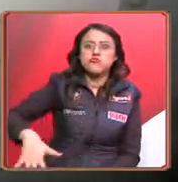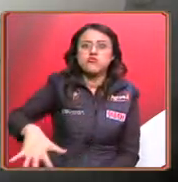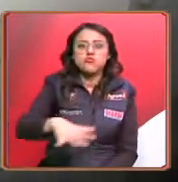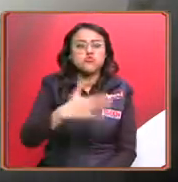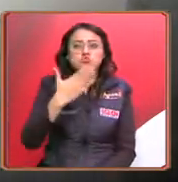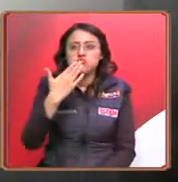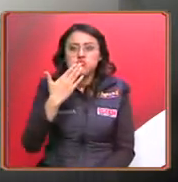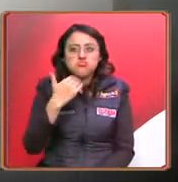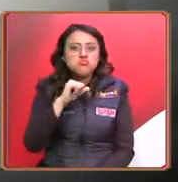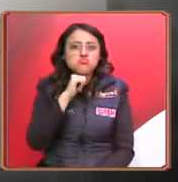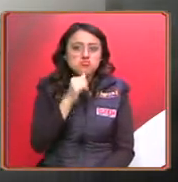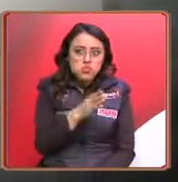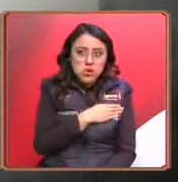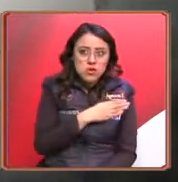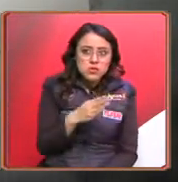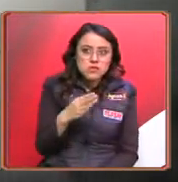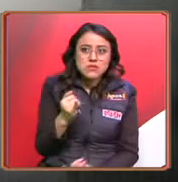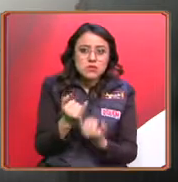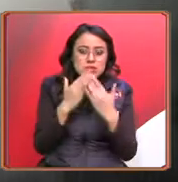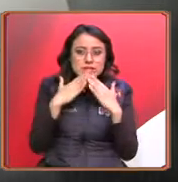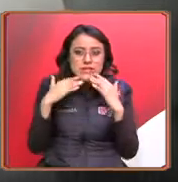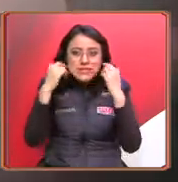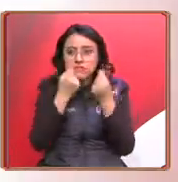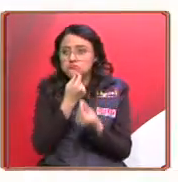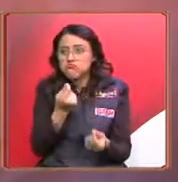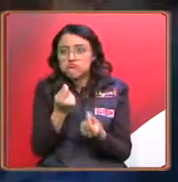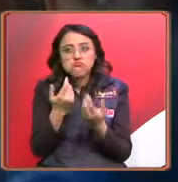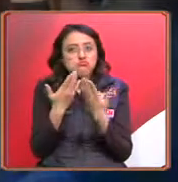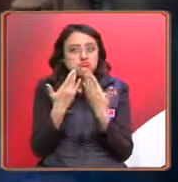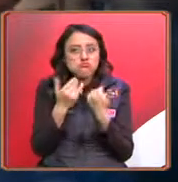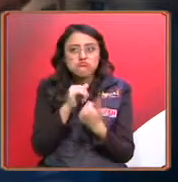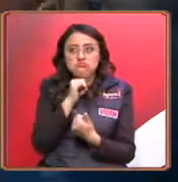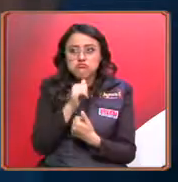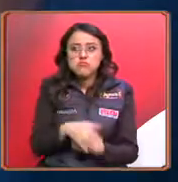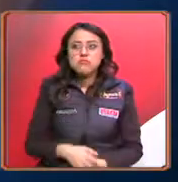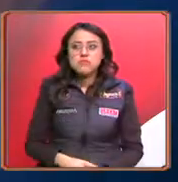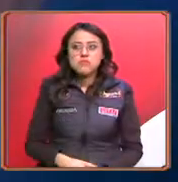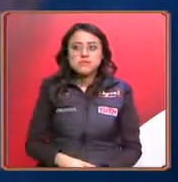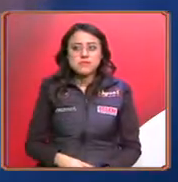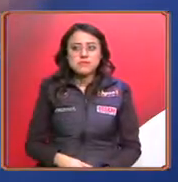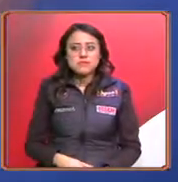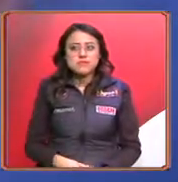existen, mucho menos las sonrisas de los niños.